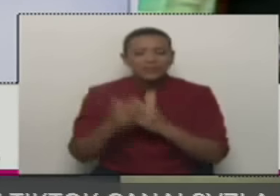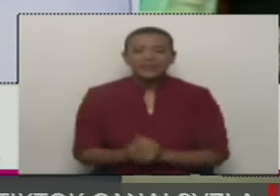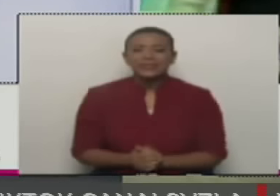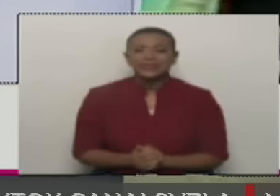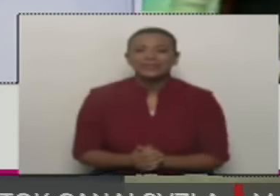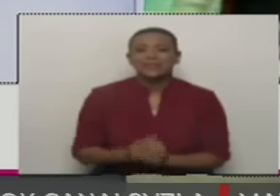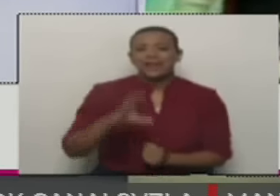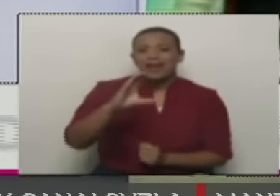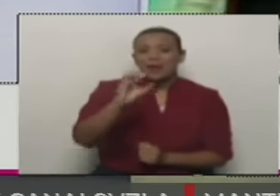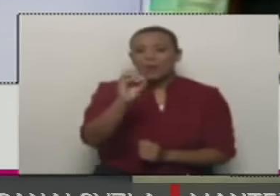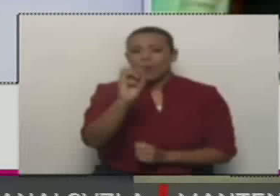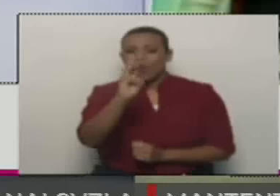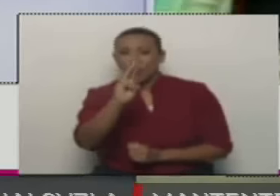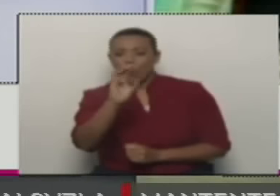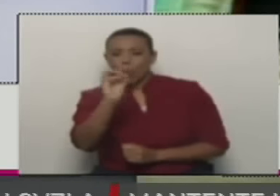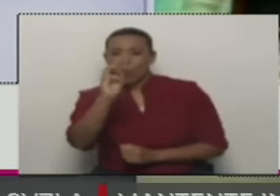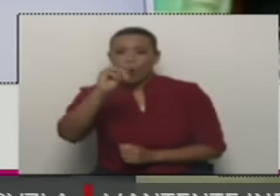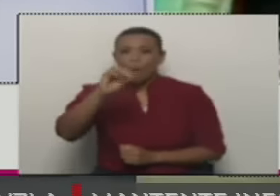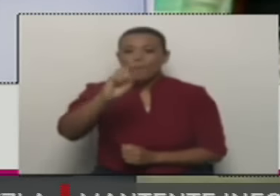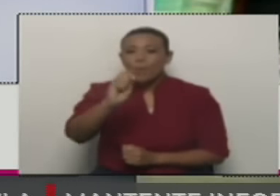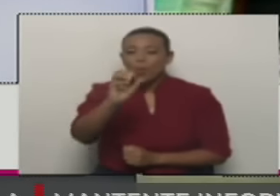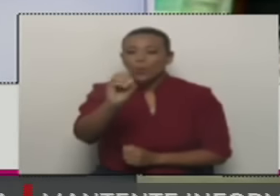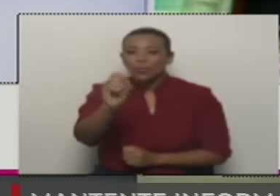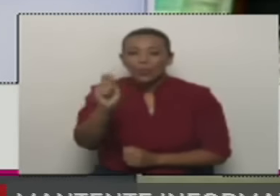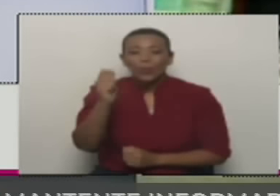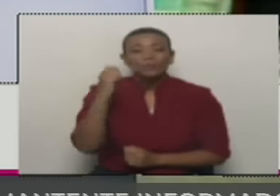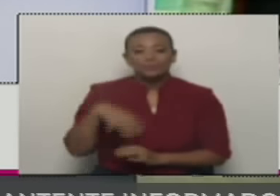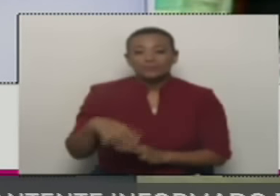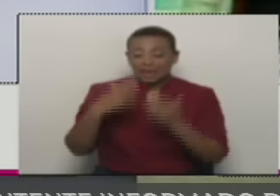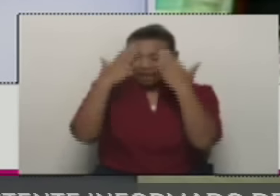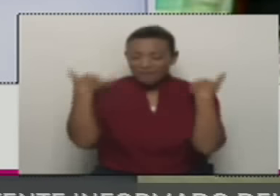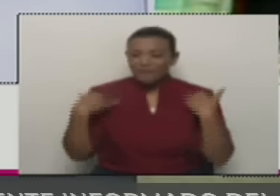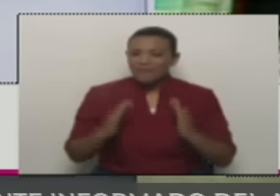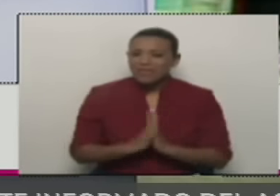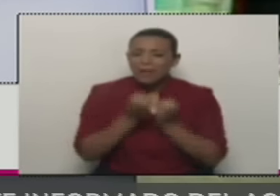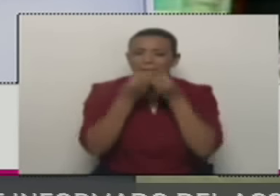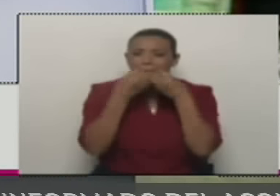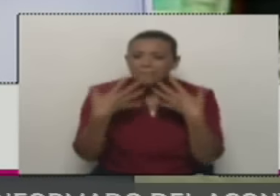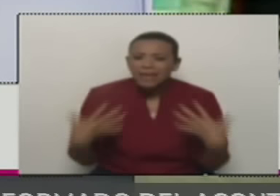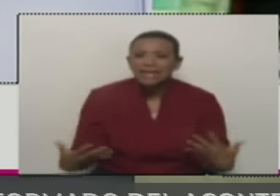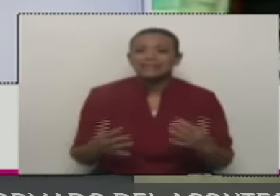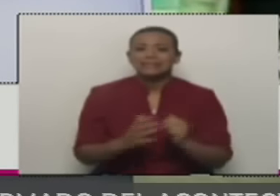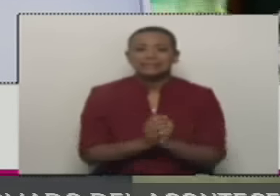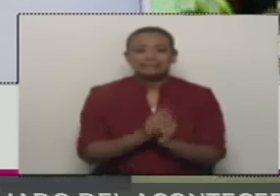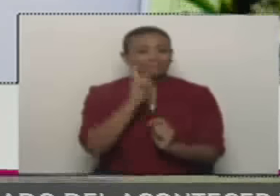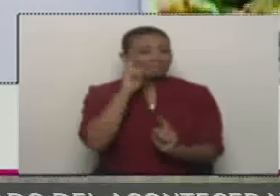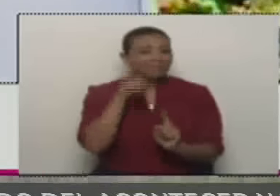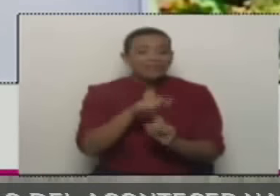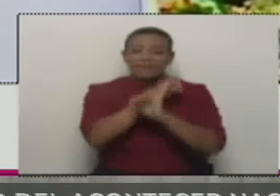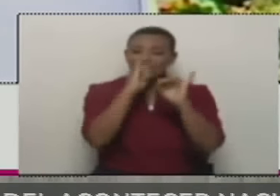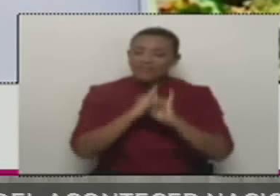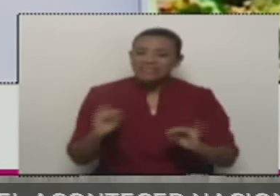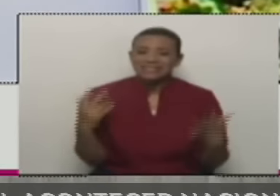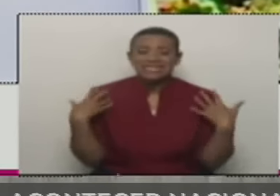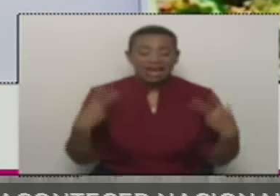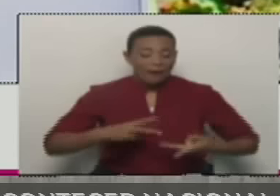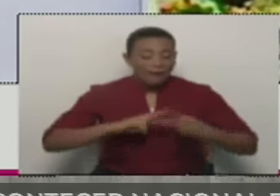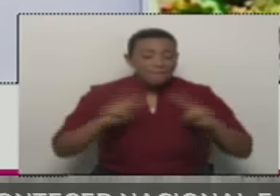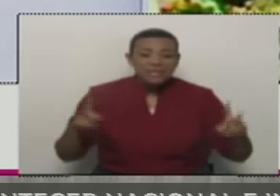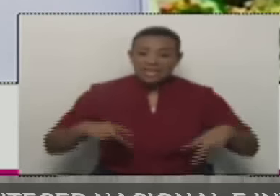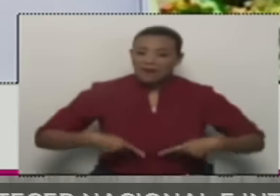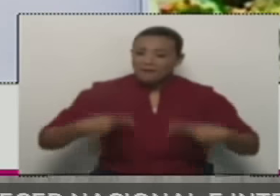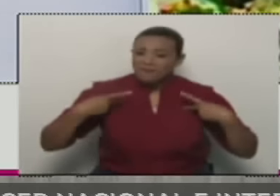portuguesa, en todo el país. El pueblo pidiéndole a la Virgen de Coromoto vida, felicidad, paz,